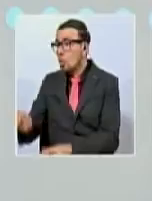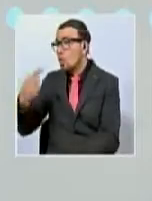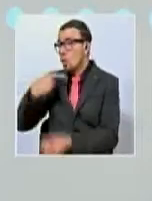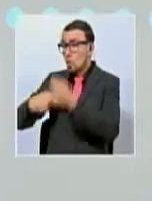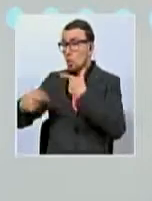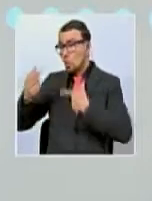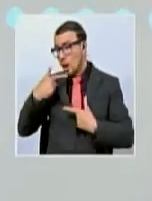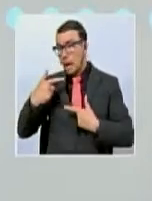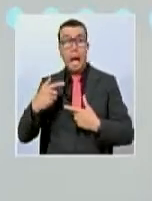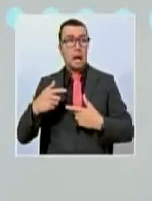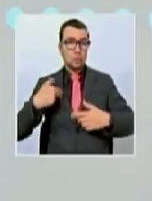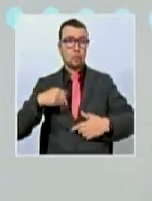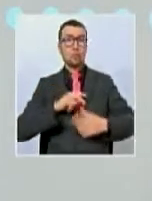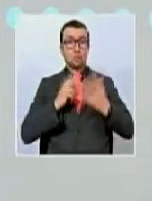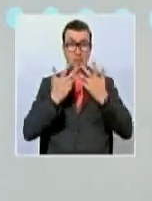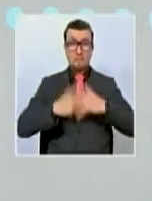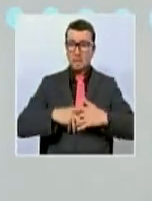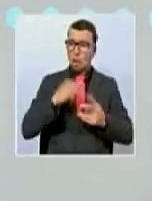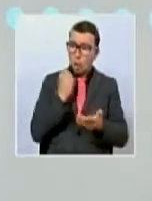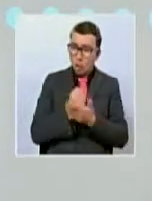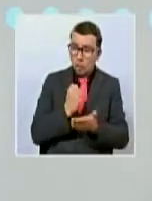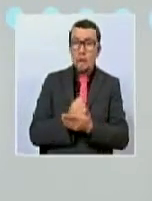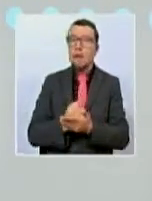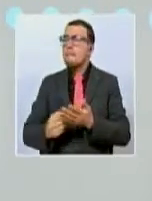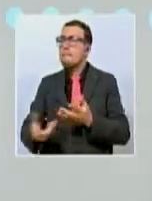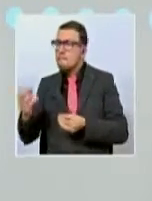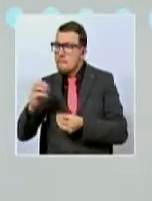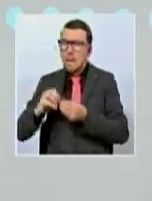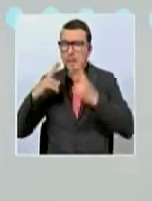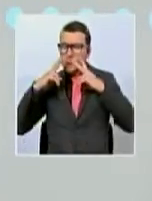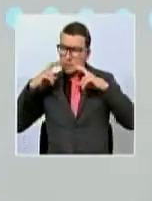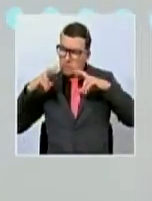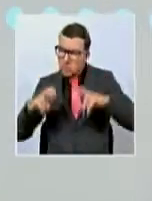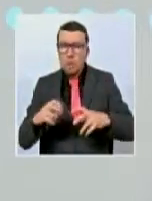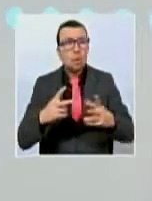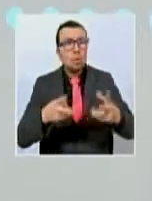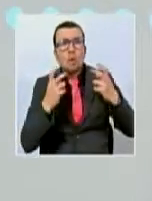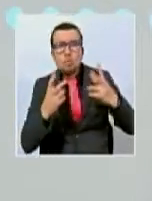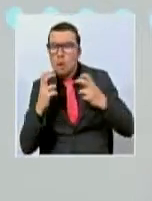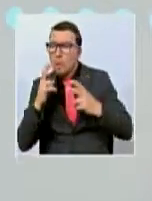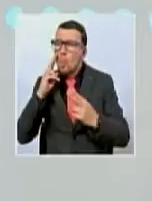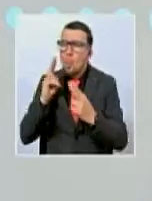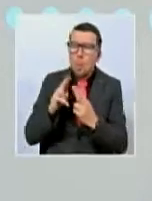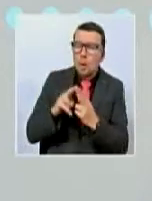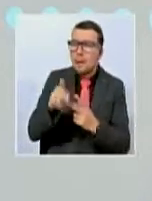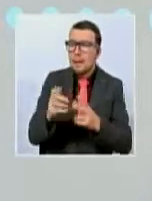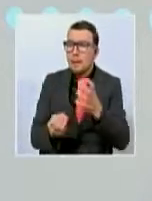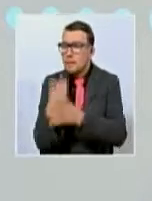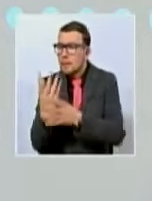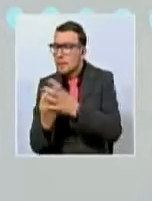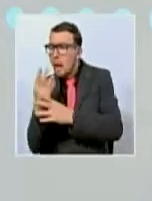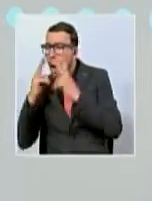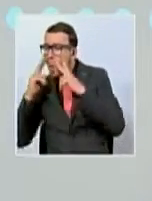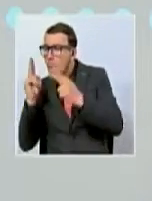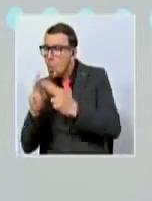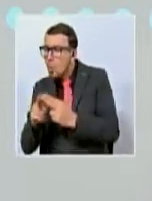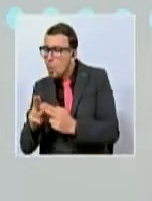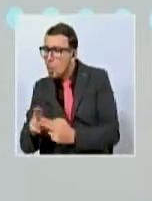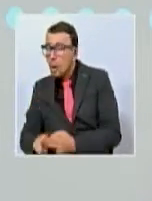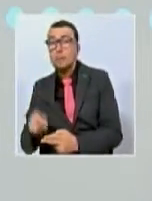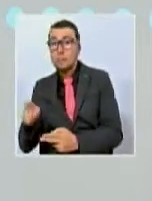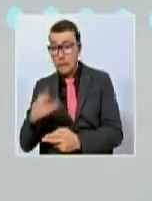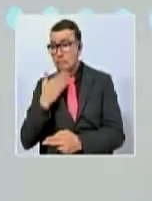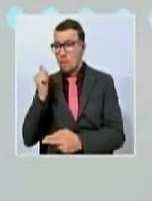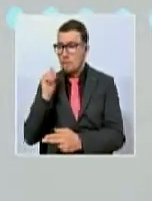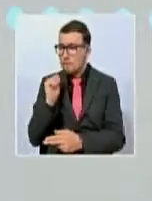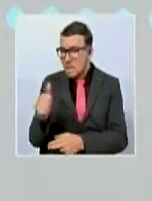ser muy investigativos, a estar actualizados y a estar investigando cada una de esas plantas para garantizar la calidad y la eficacia de